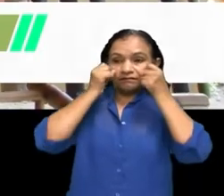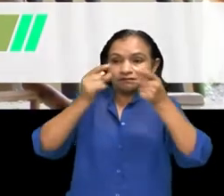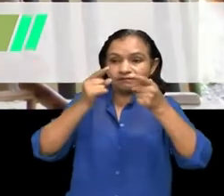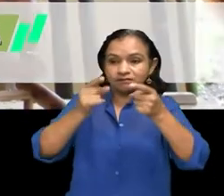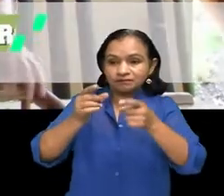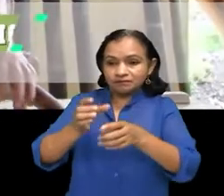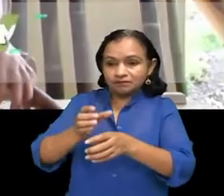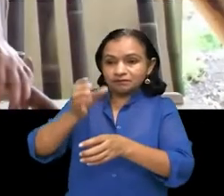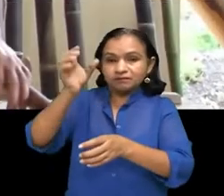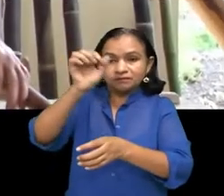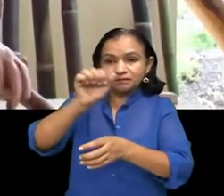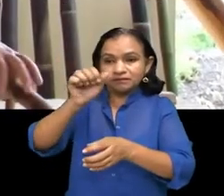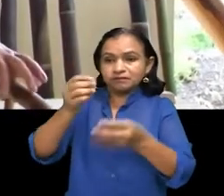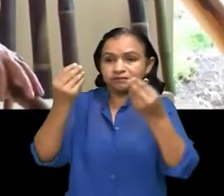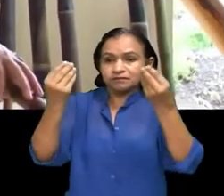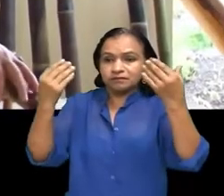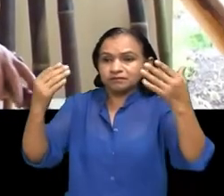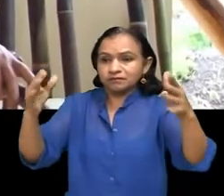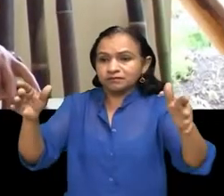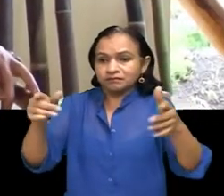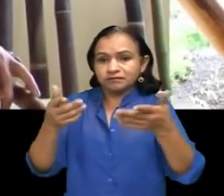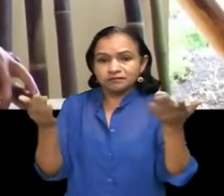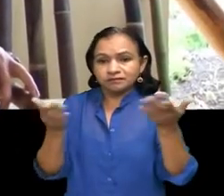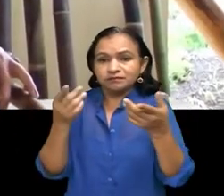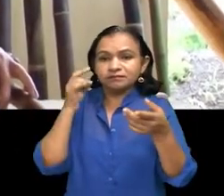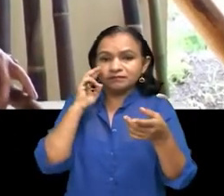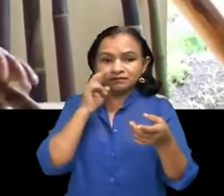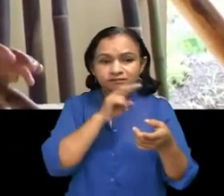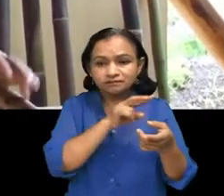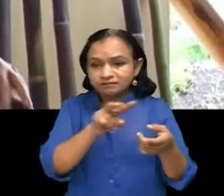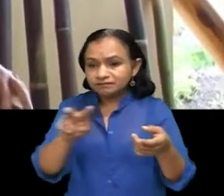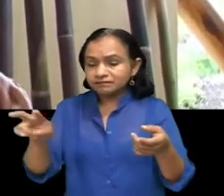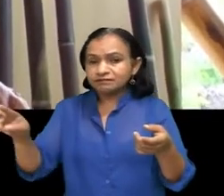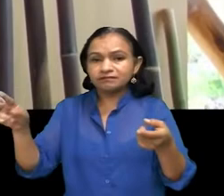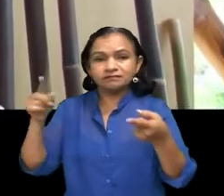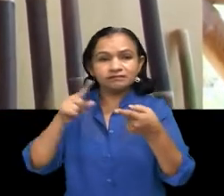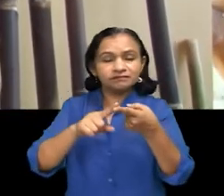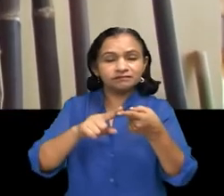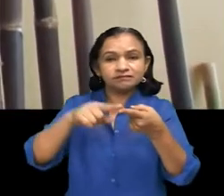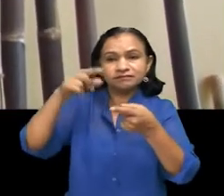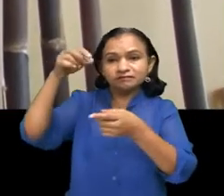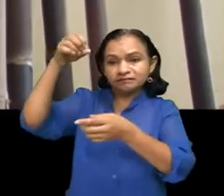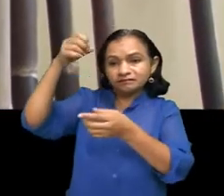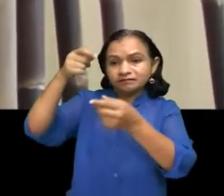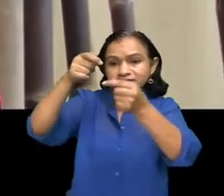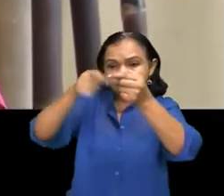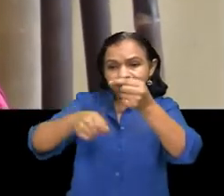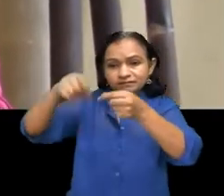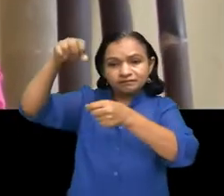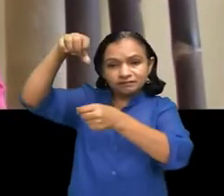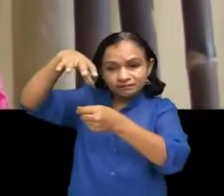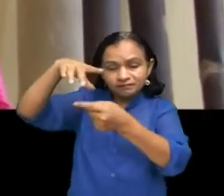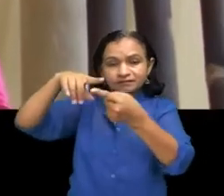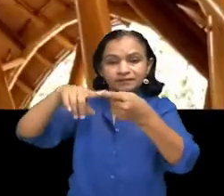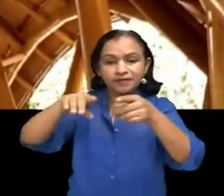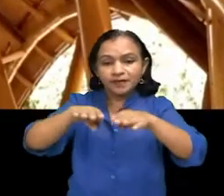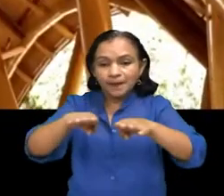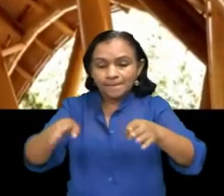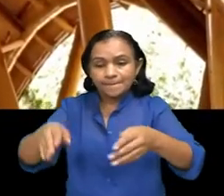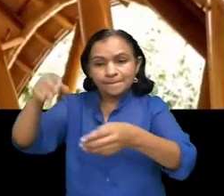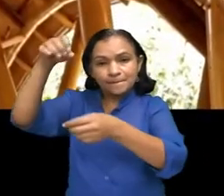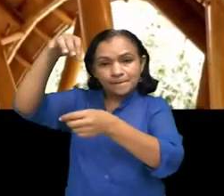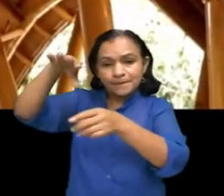sacar y hacer grandes cosas, como lo han visto ustedes. Hemos elaborado lámparas de mesa, de